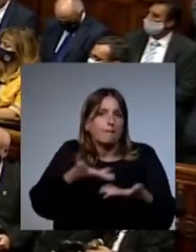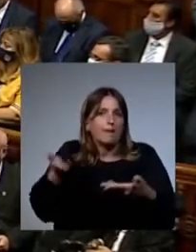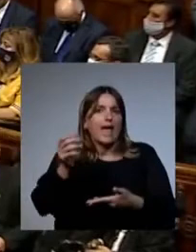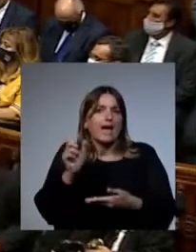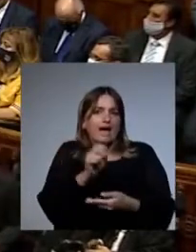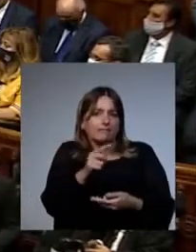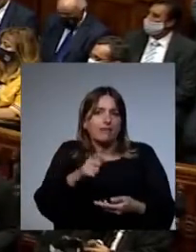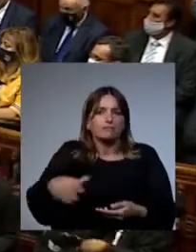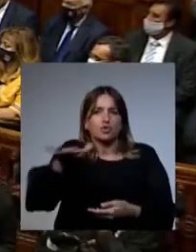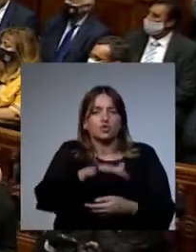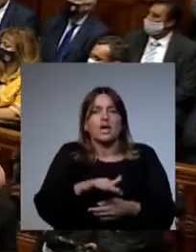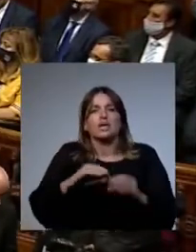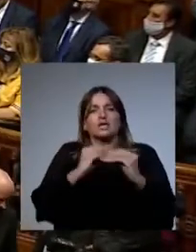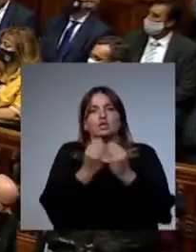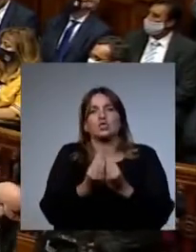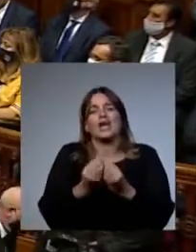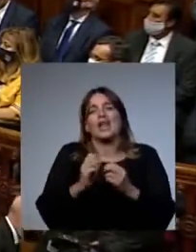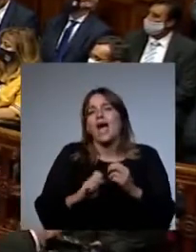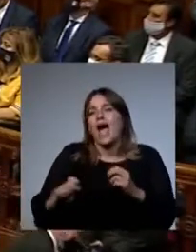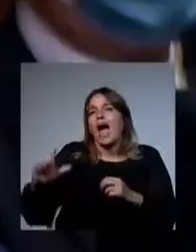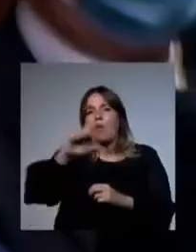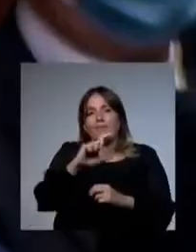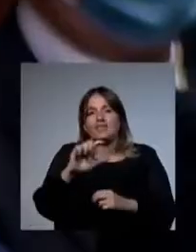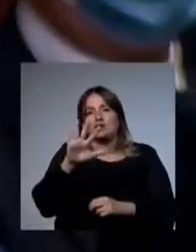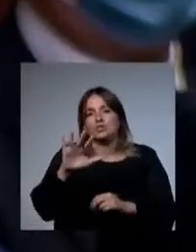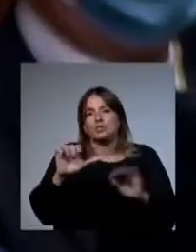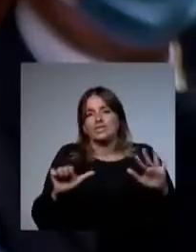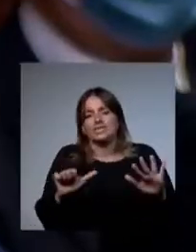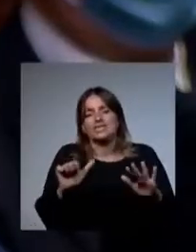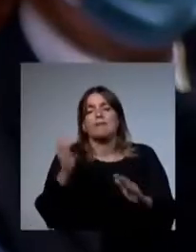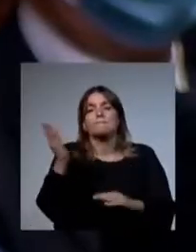pasado 56% en nuestro país.